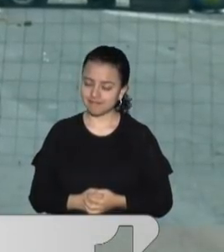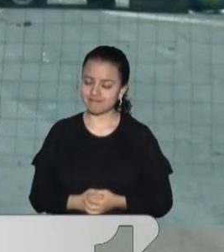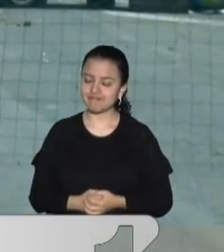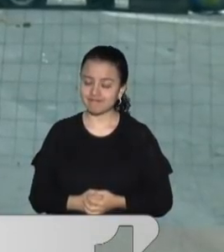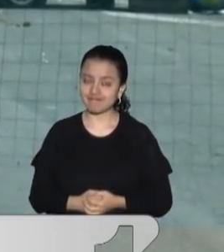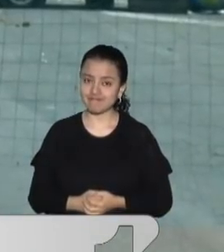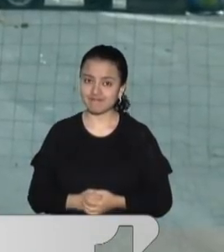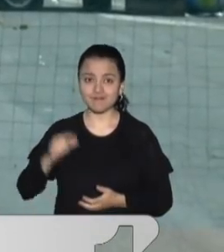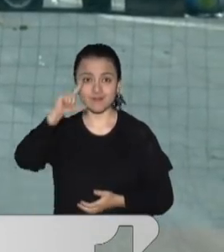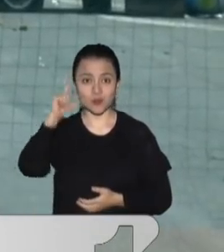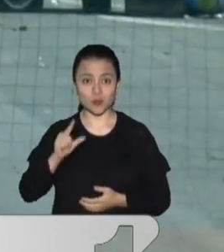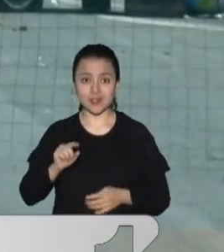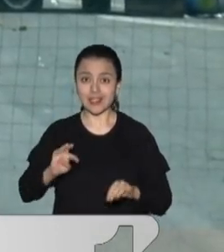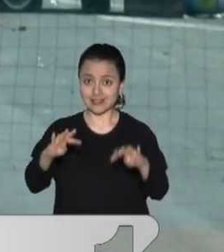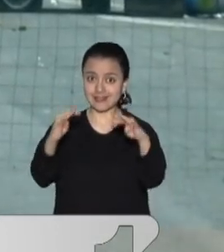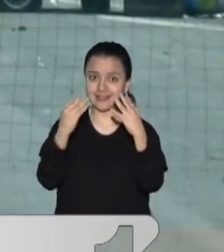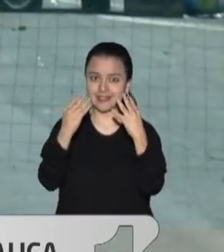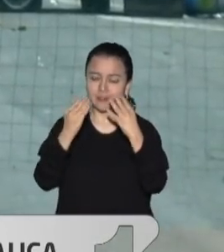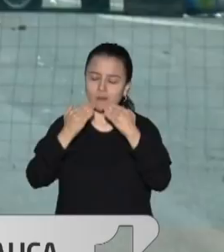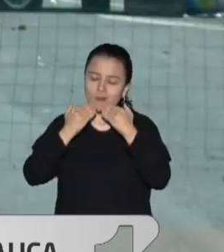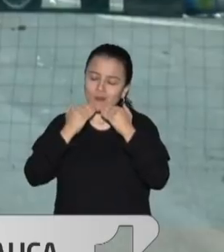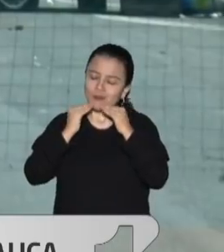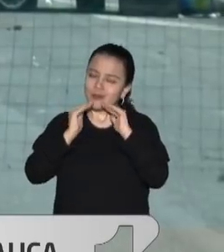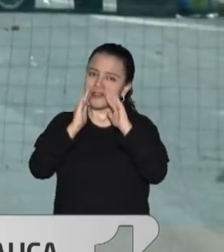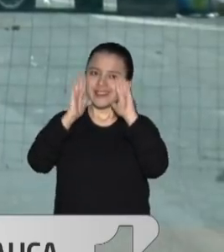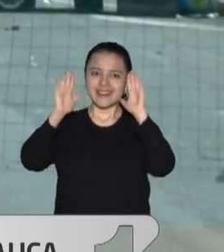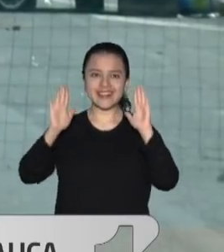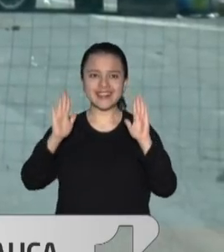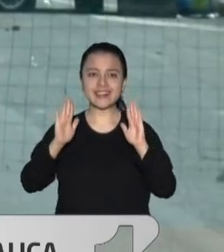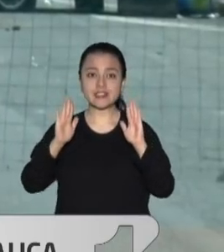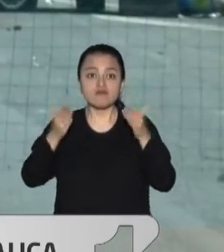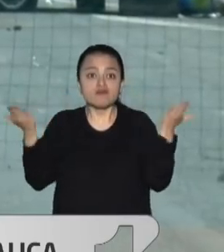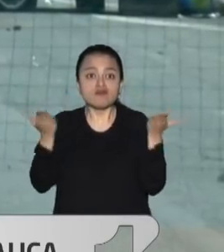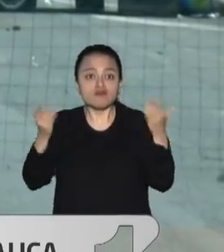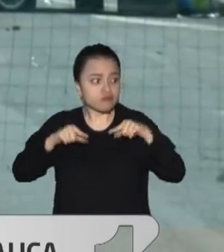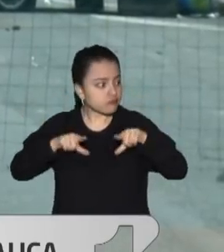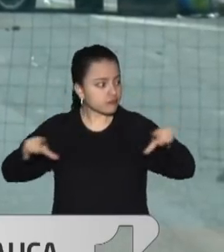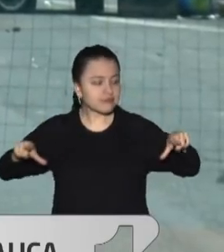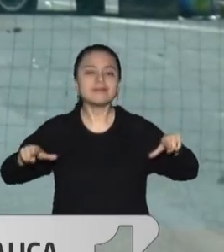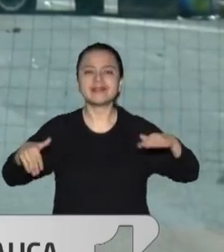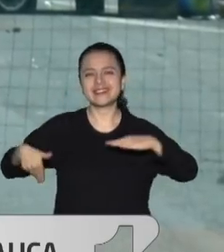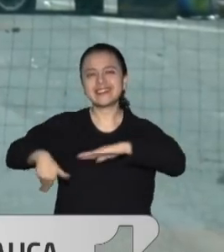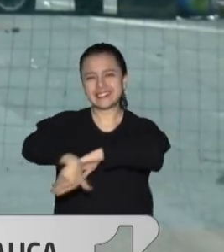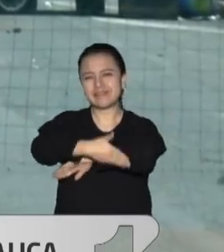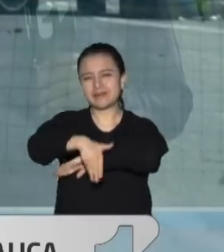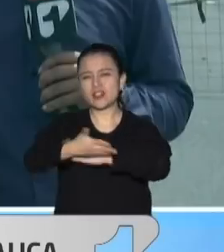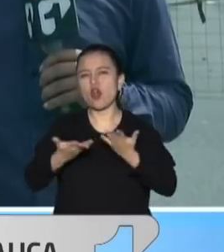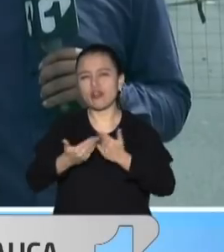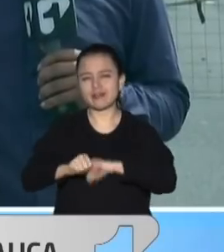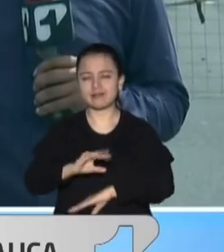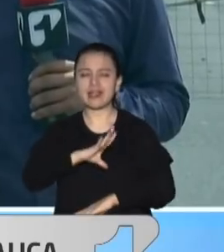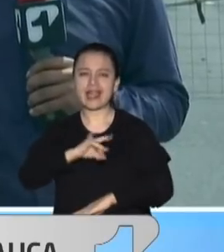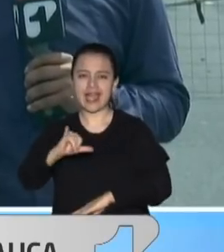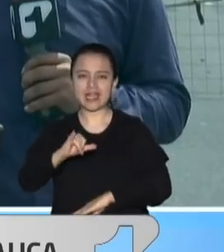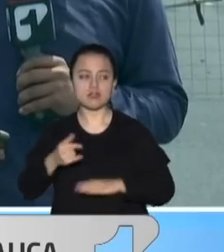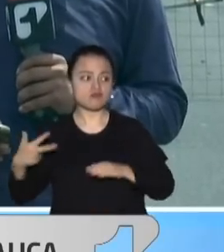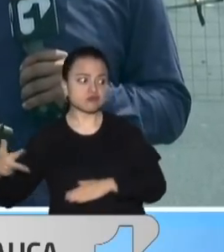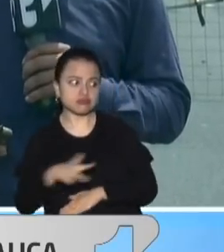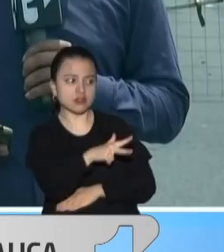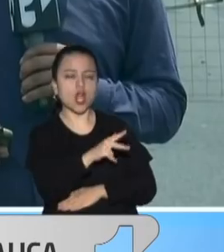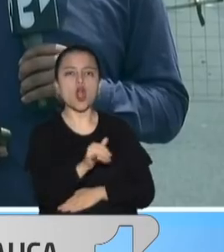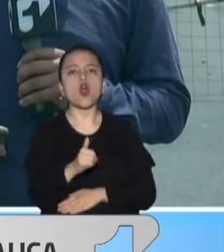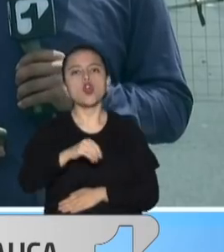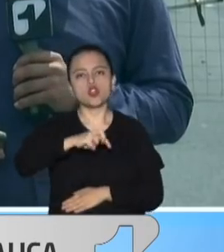Bueno, Luisa, televidentes, muy buenos días. Los saludo desde la vía Cali-Yumbo, donde persiste el bloqueo en este importante